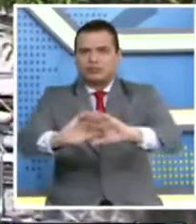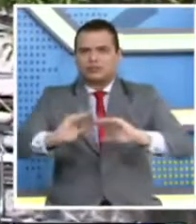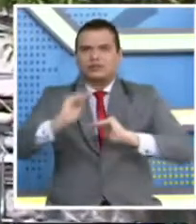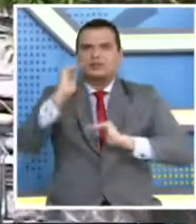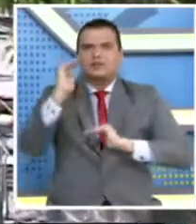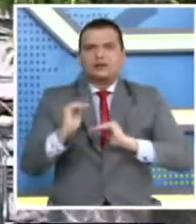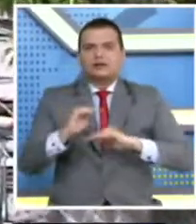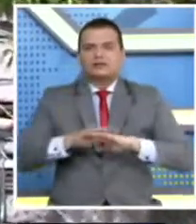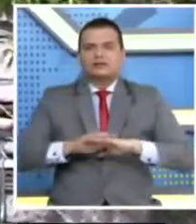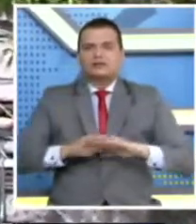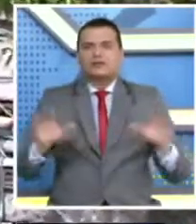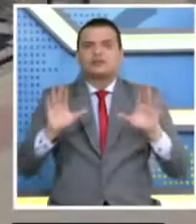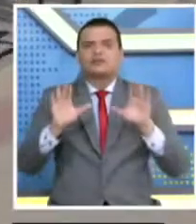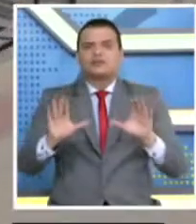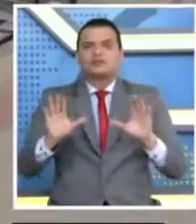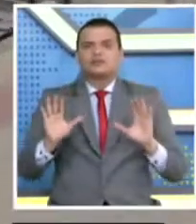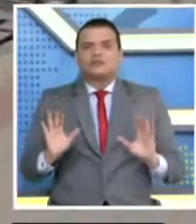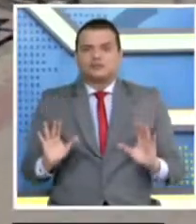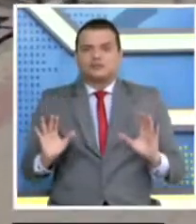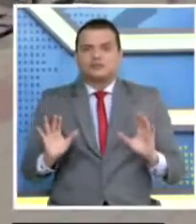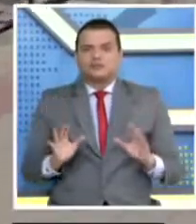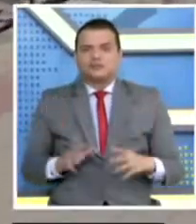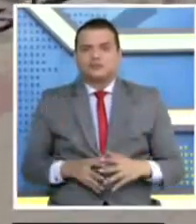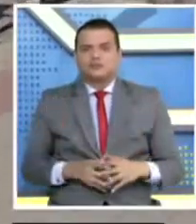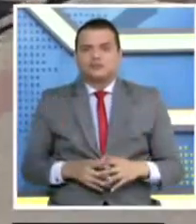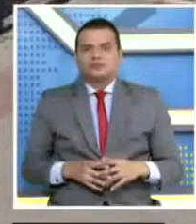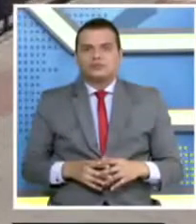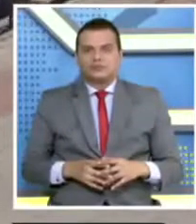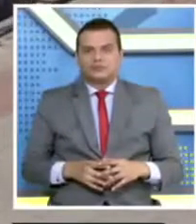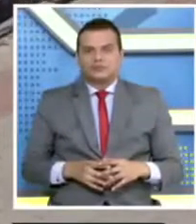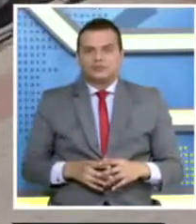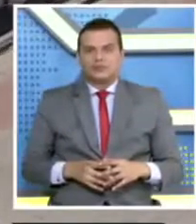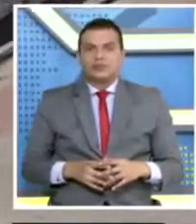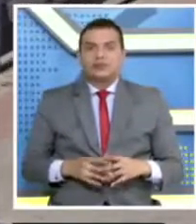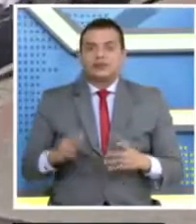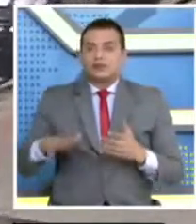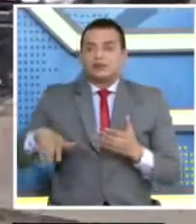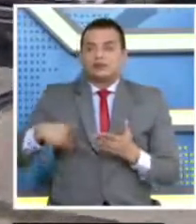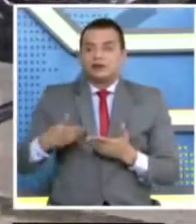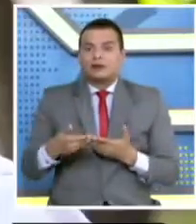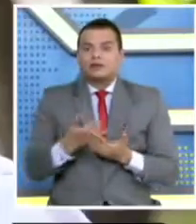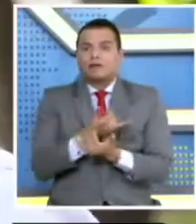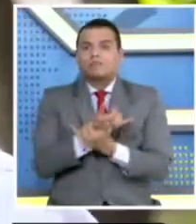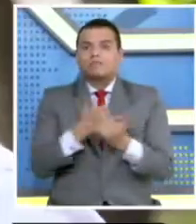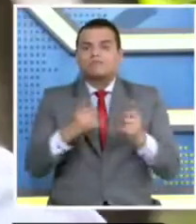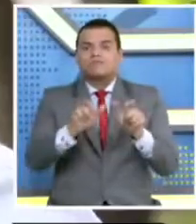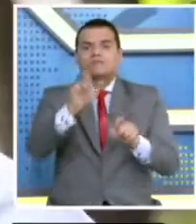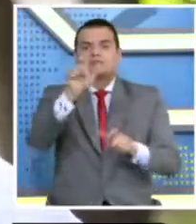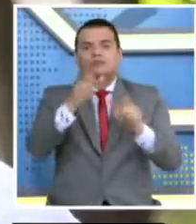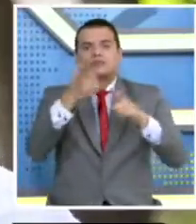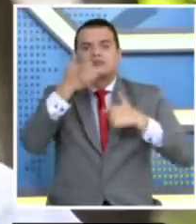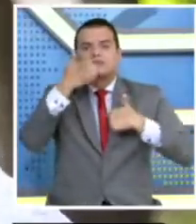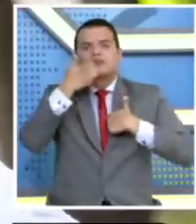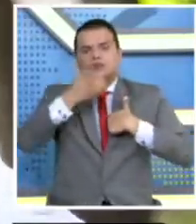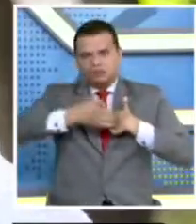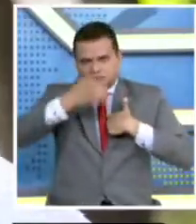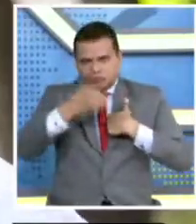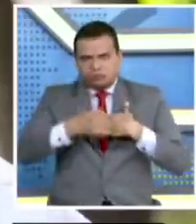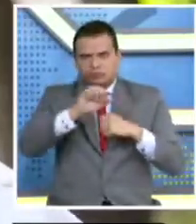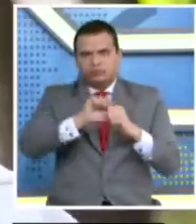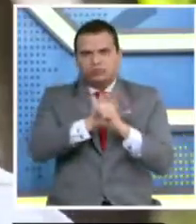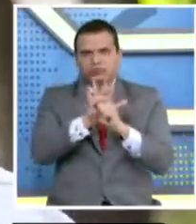fue un decreto que no iba a surtir el fin esperado. Hasta la fecha van 19 internos apenas que han salido